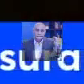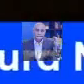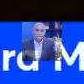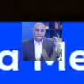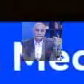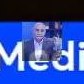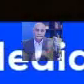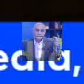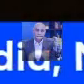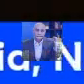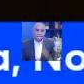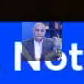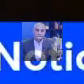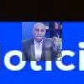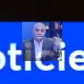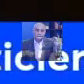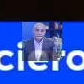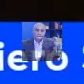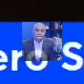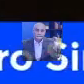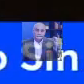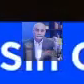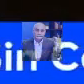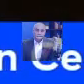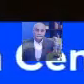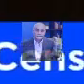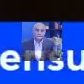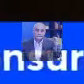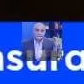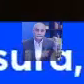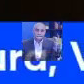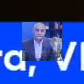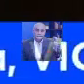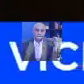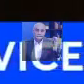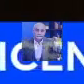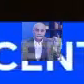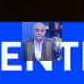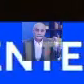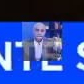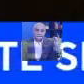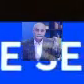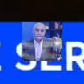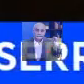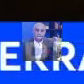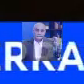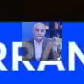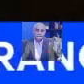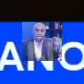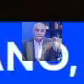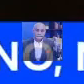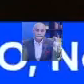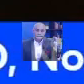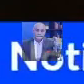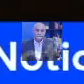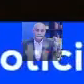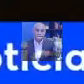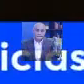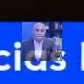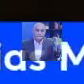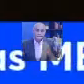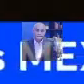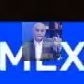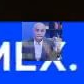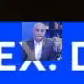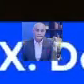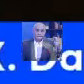canciller Marcelo Ebrard ante toda la responsabilidad que tiene, hay que respaldar a Adán Augusto López Hernández en su